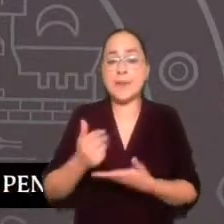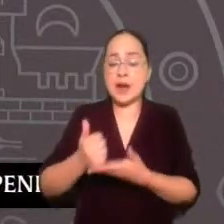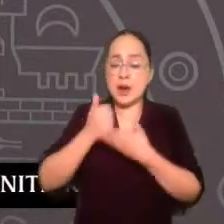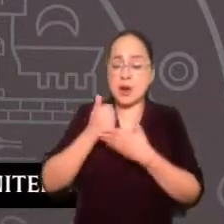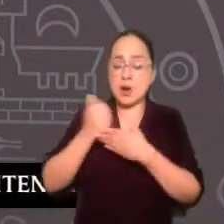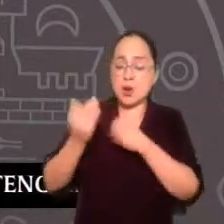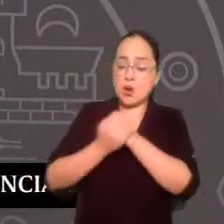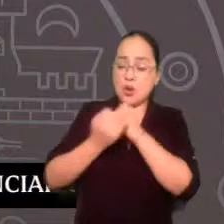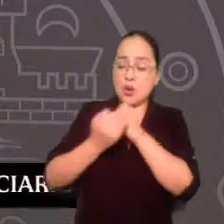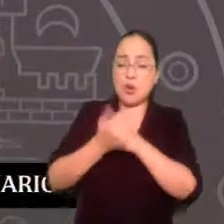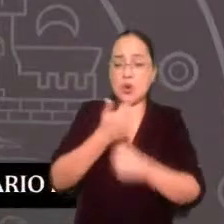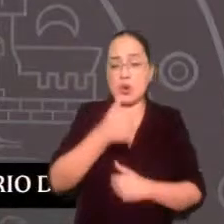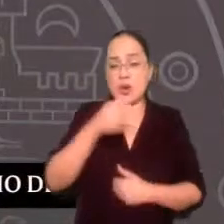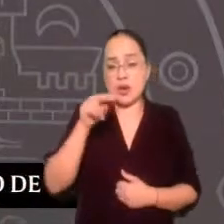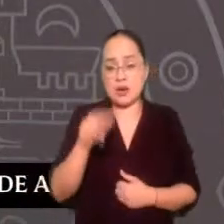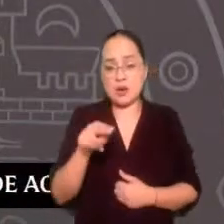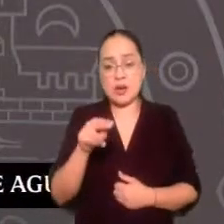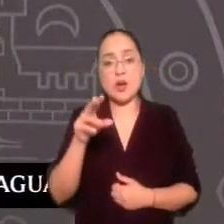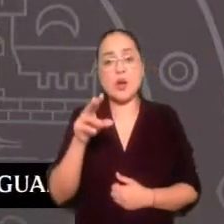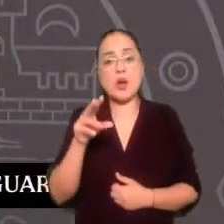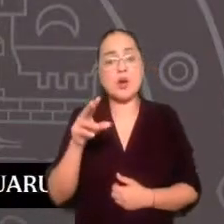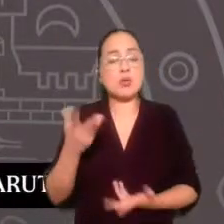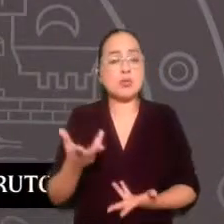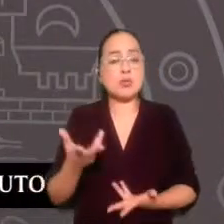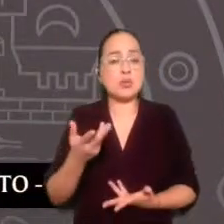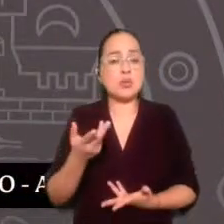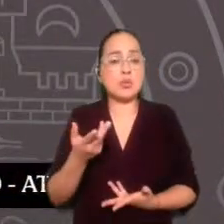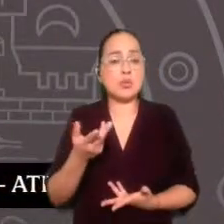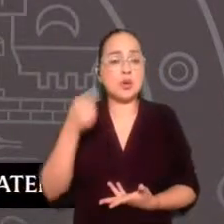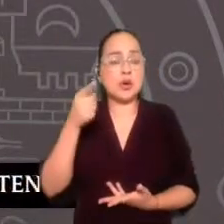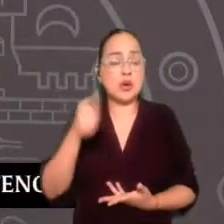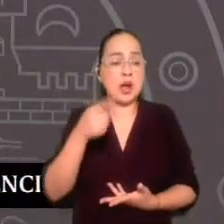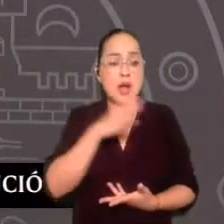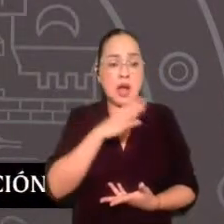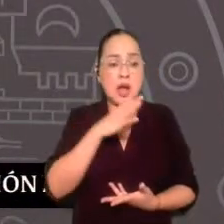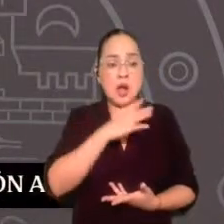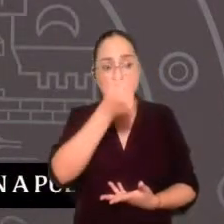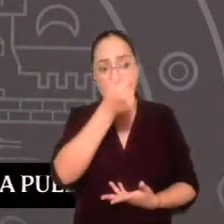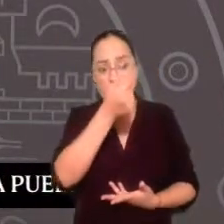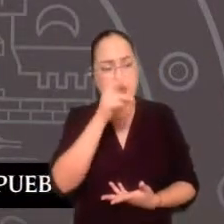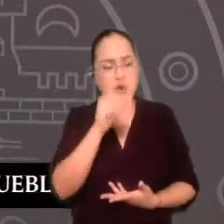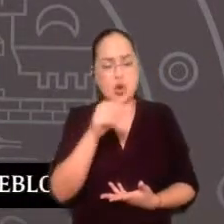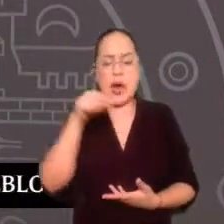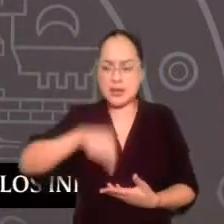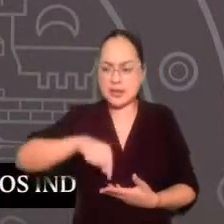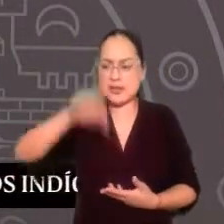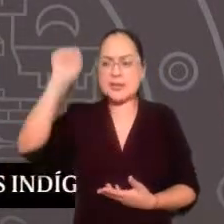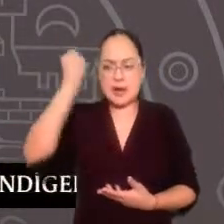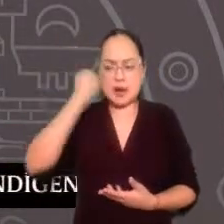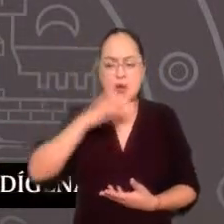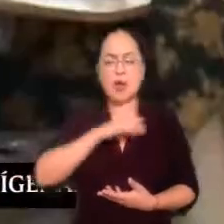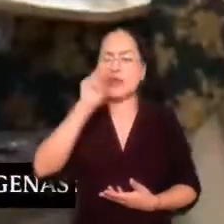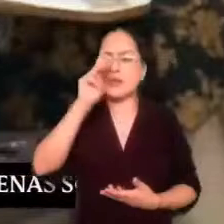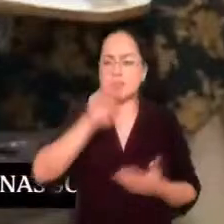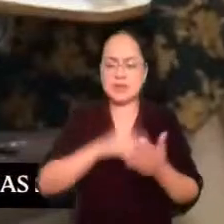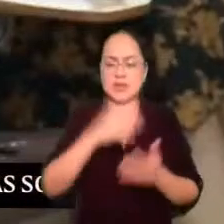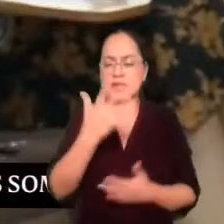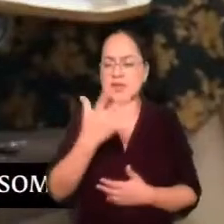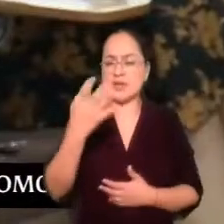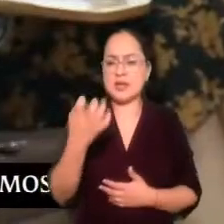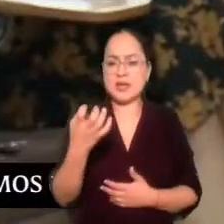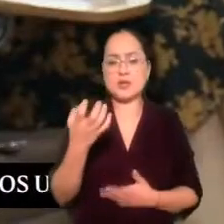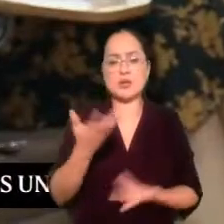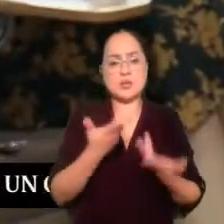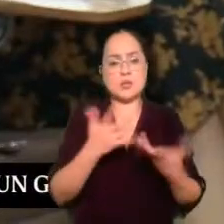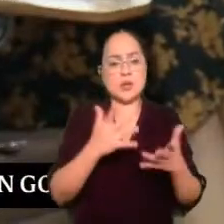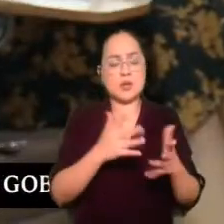no hay cualquier número de policías de la Guardia Nacional, ya tenemos 3.500 aquí, entonces ya es más o menos equivalente, la policía